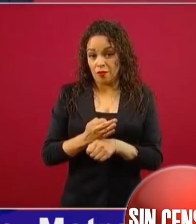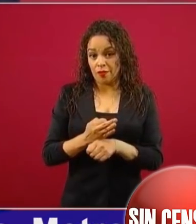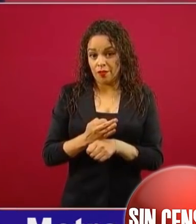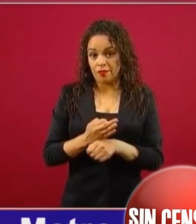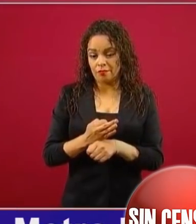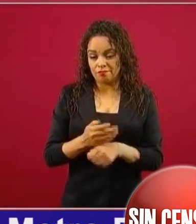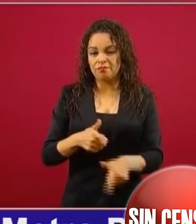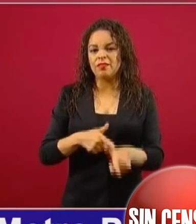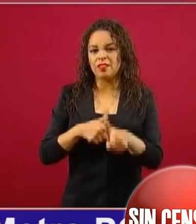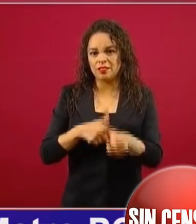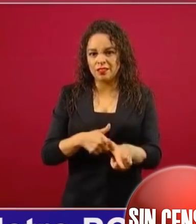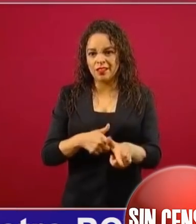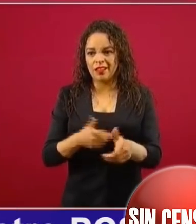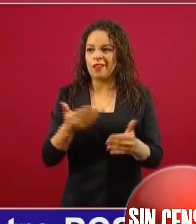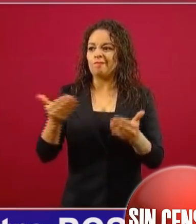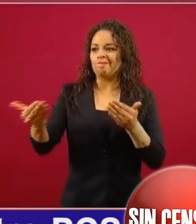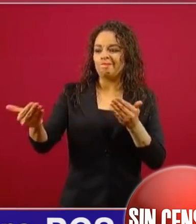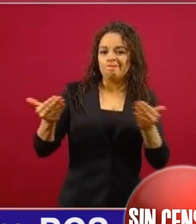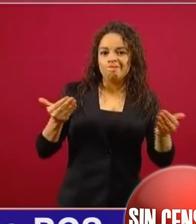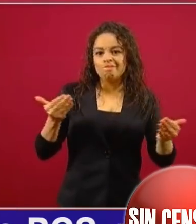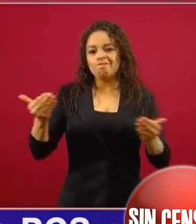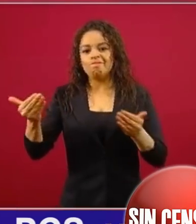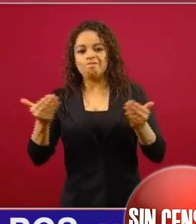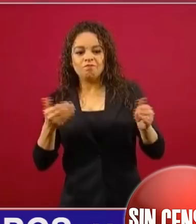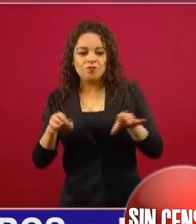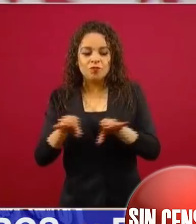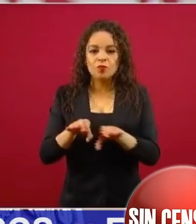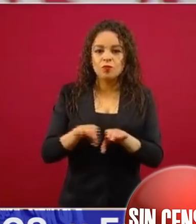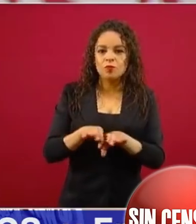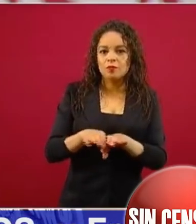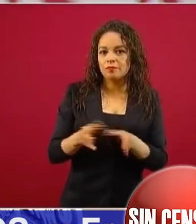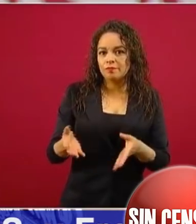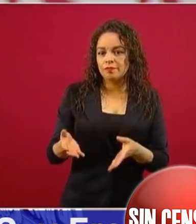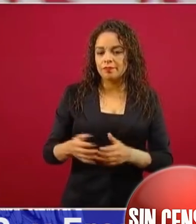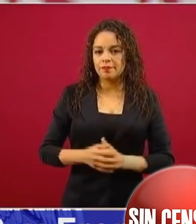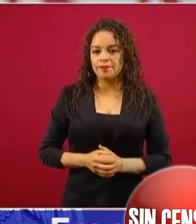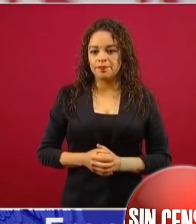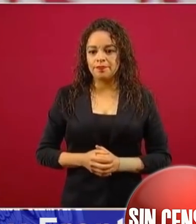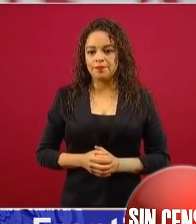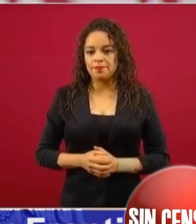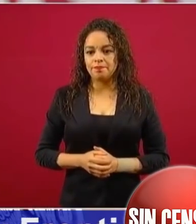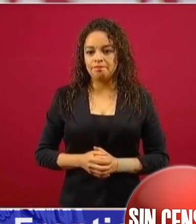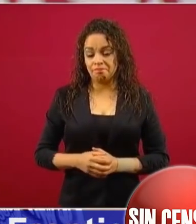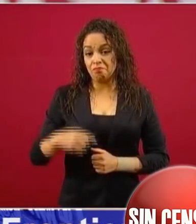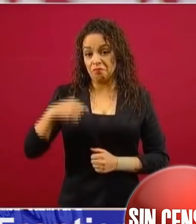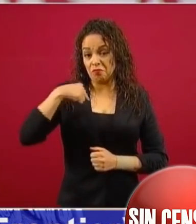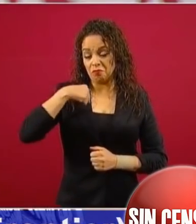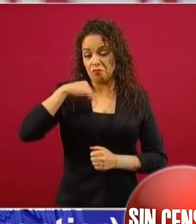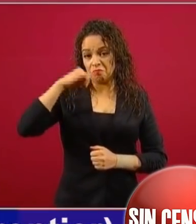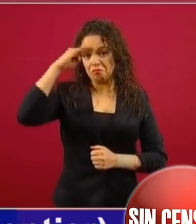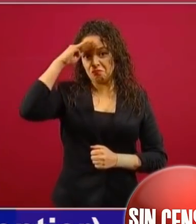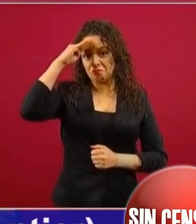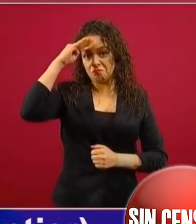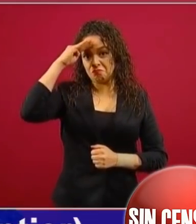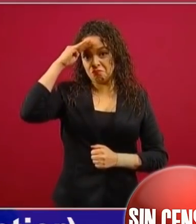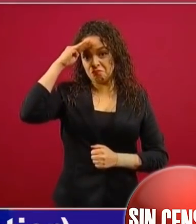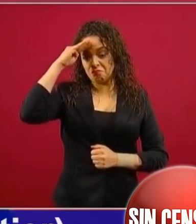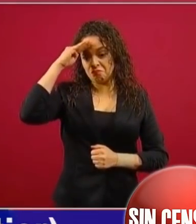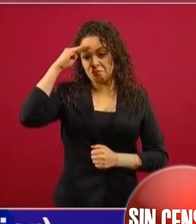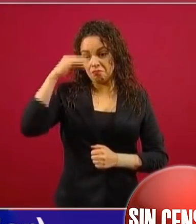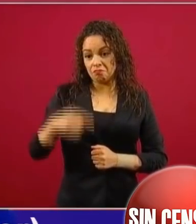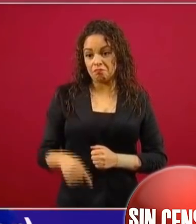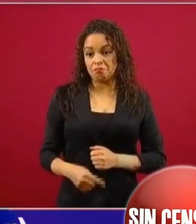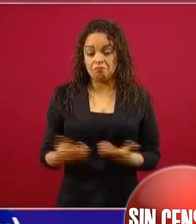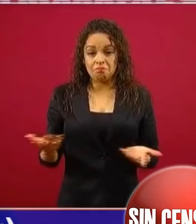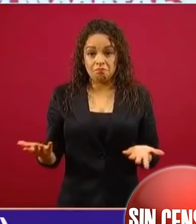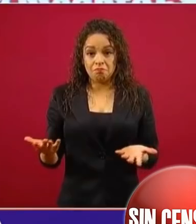y sí considero que no hay medias tintas, es